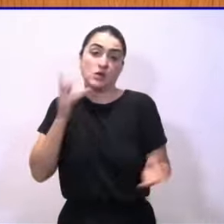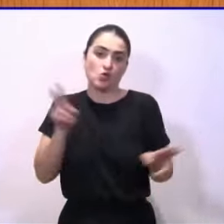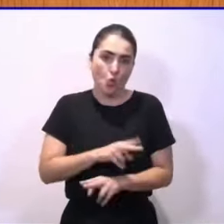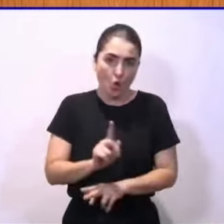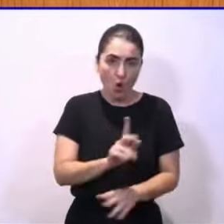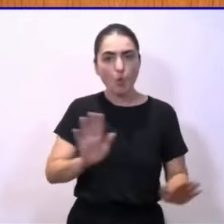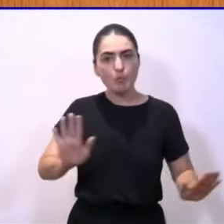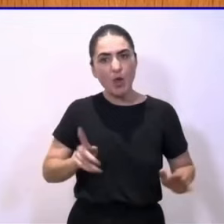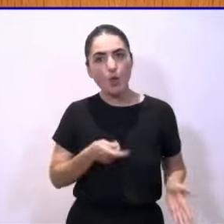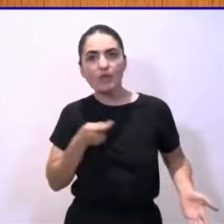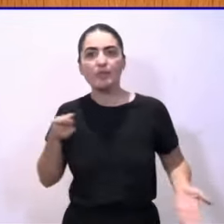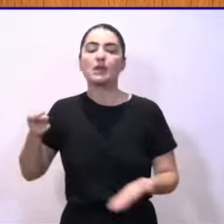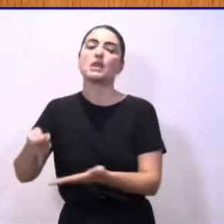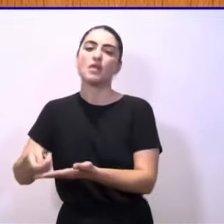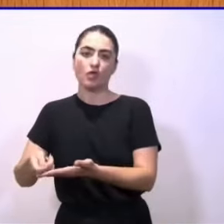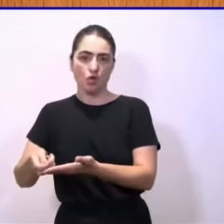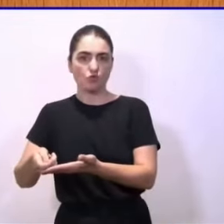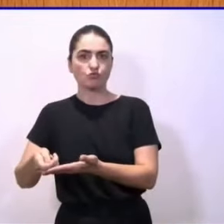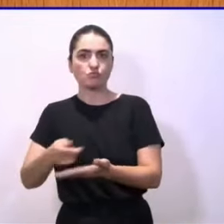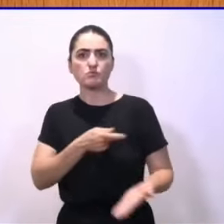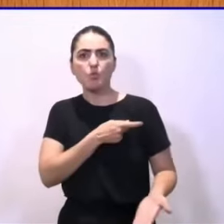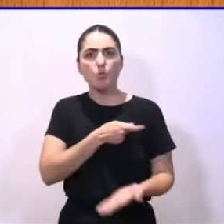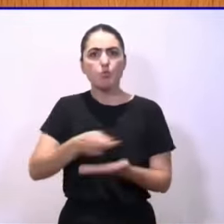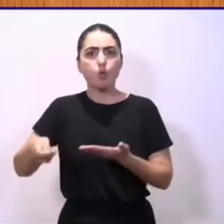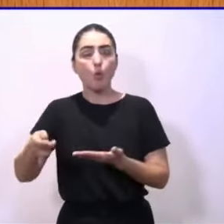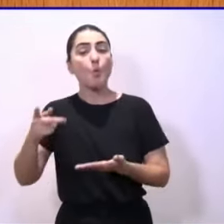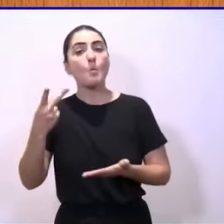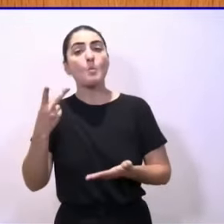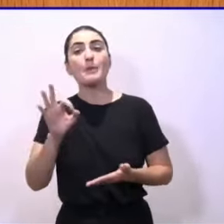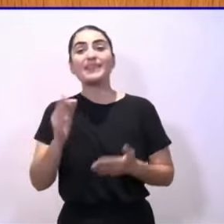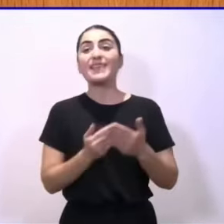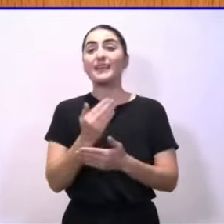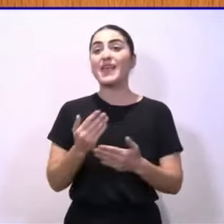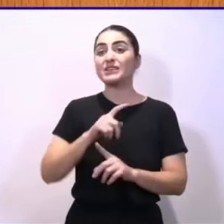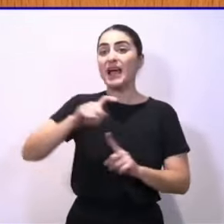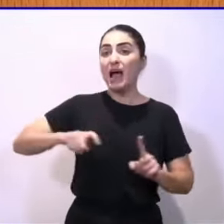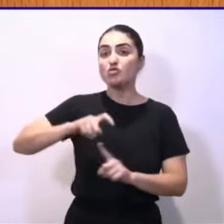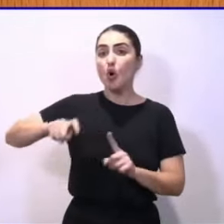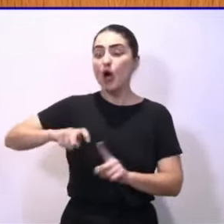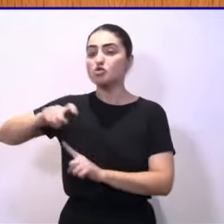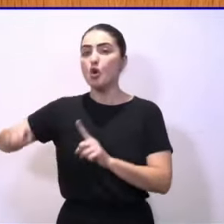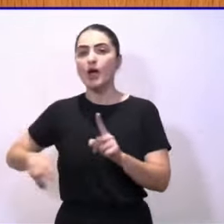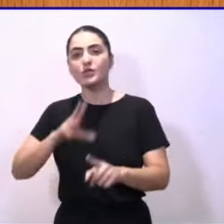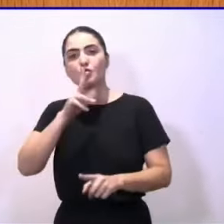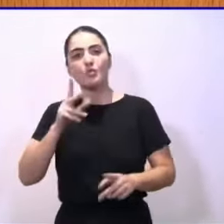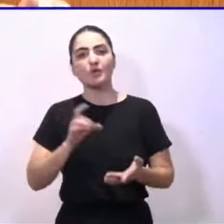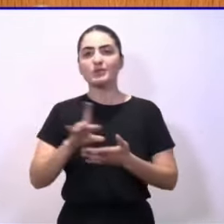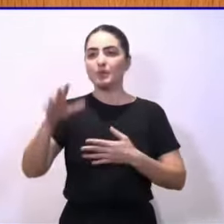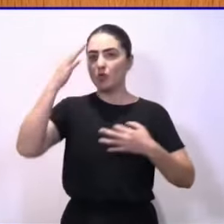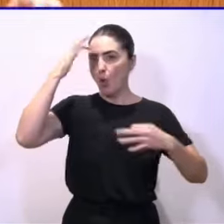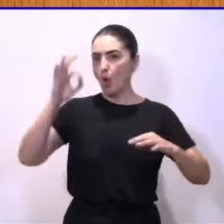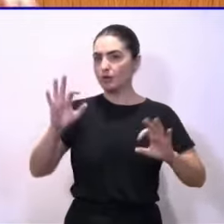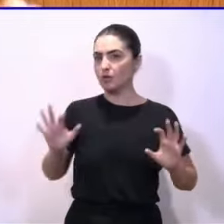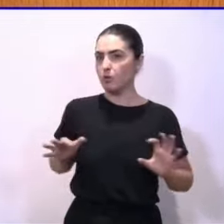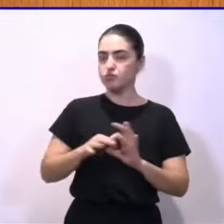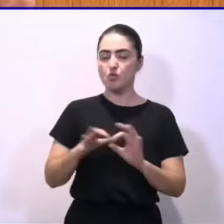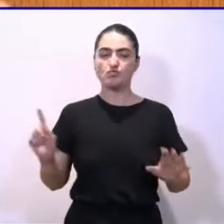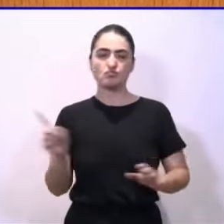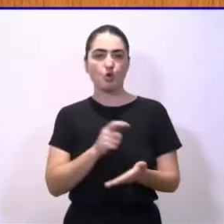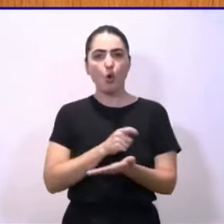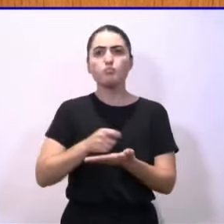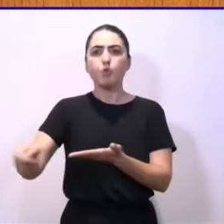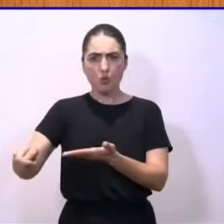una indemnización, no una indemnización de 20 días por año como si fuera un despido por causas objetivas, no, una indemnización